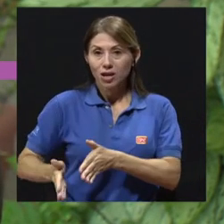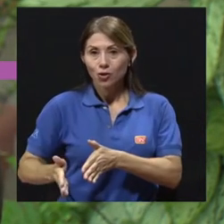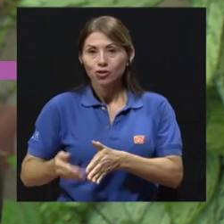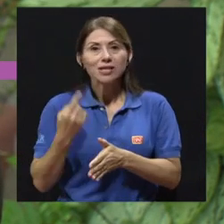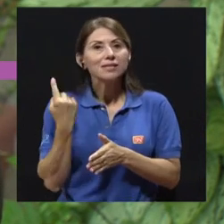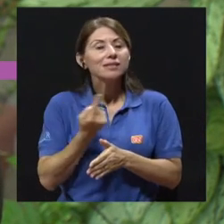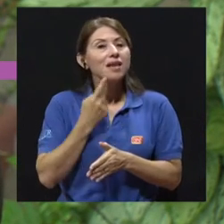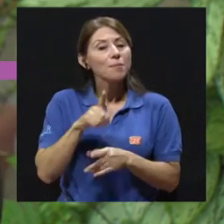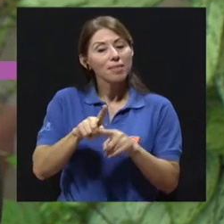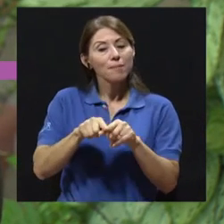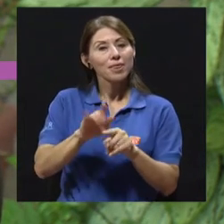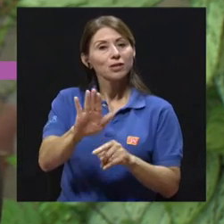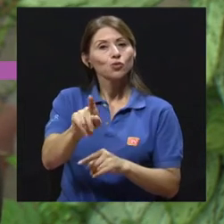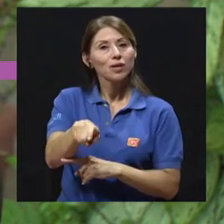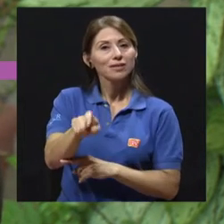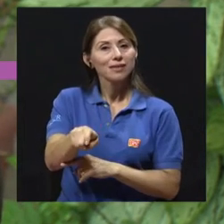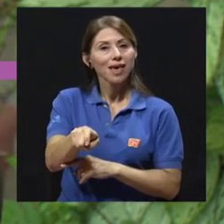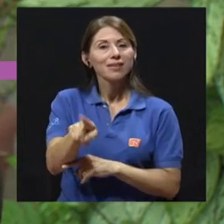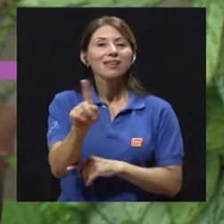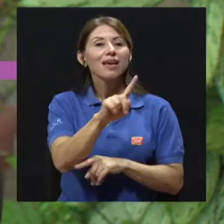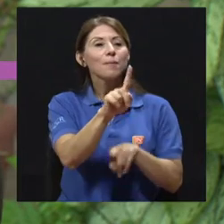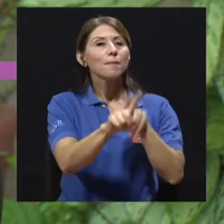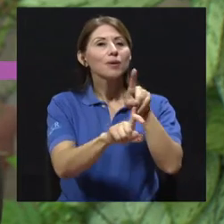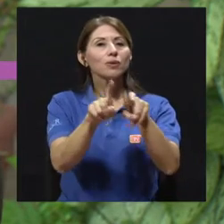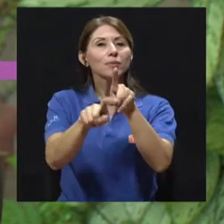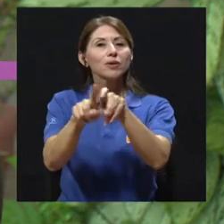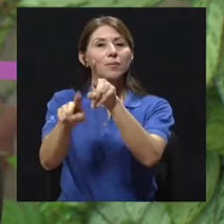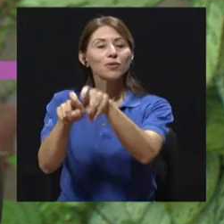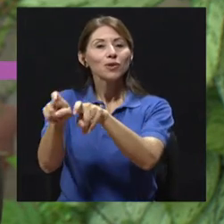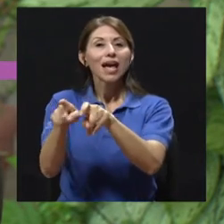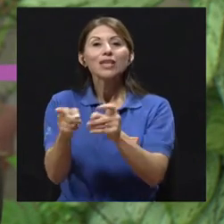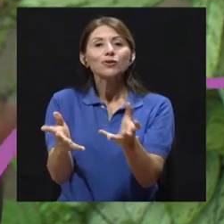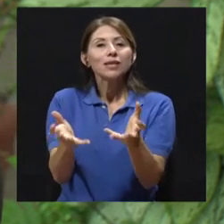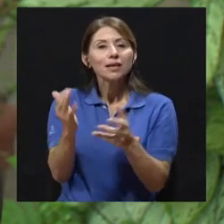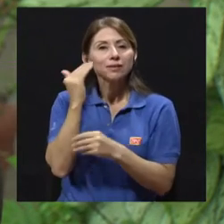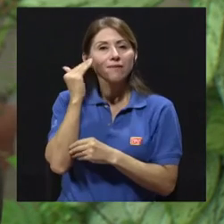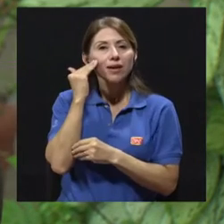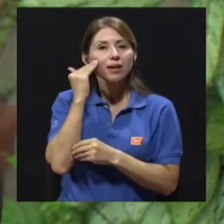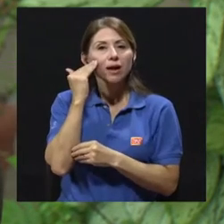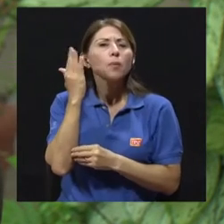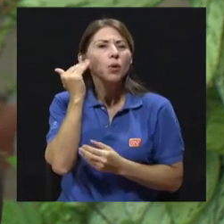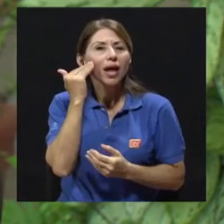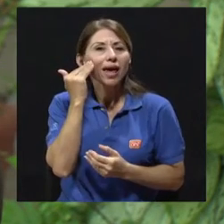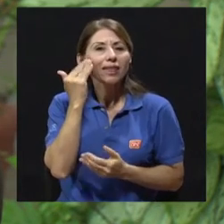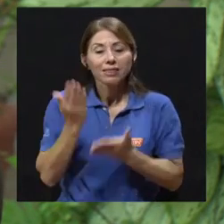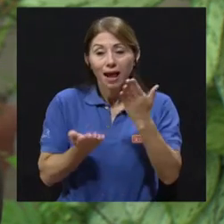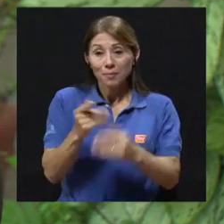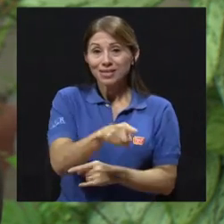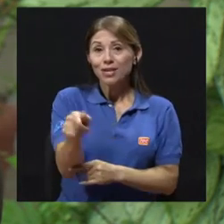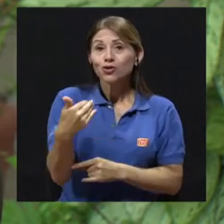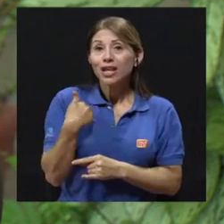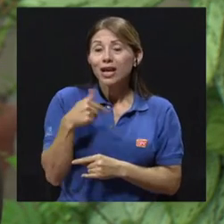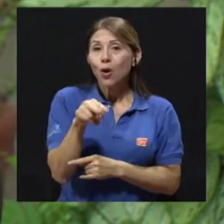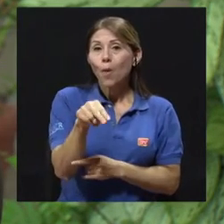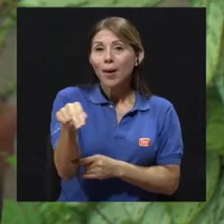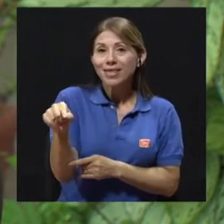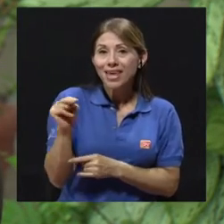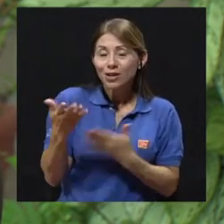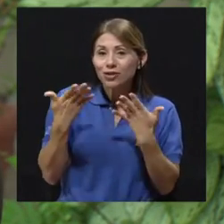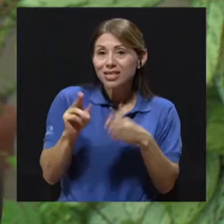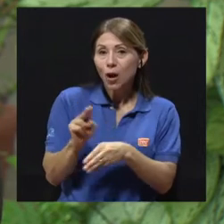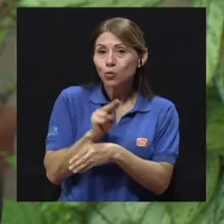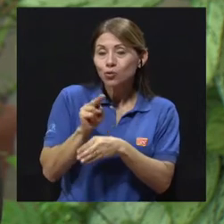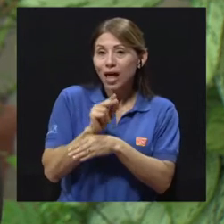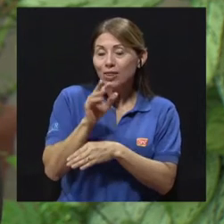sus necesidades. Va a llegar un momento en que van a querer saber. ¿Por qué? Porque tienen quizás compañeros que están consumiendo, porque los han visto bajo los